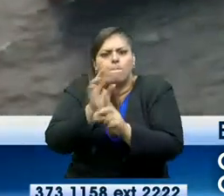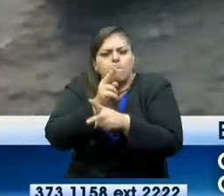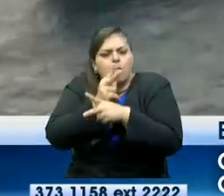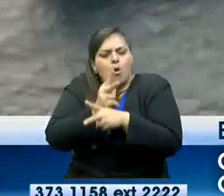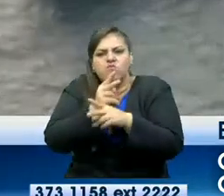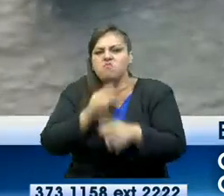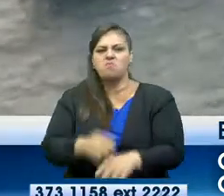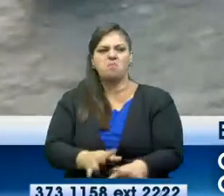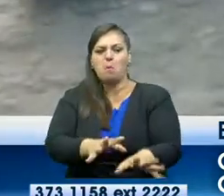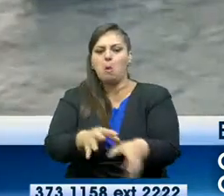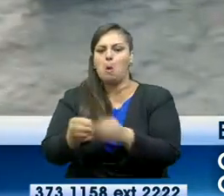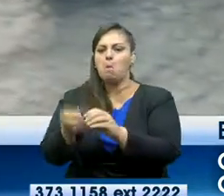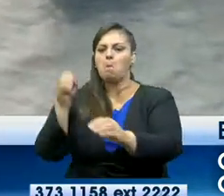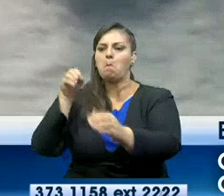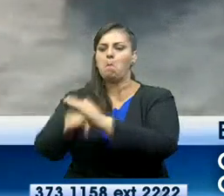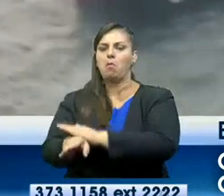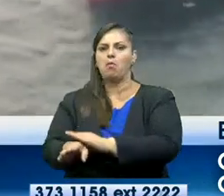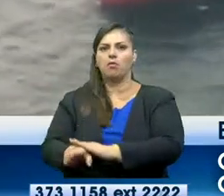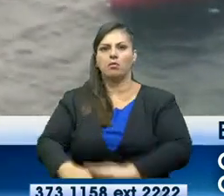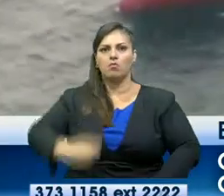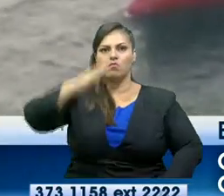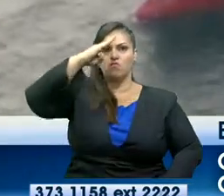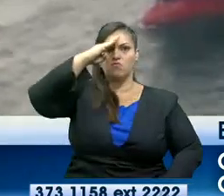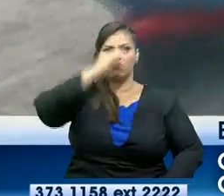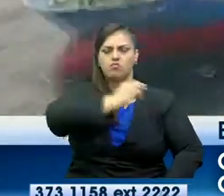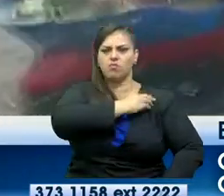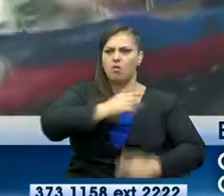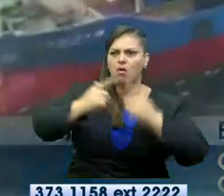hasta 3 años de prisión.